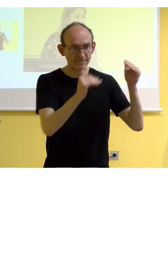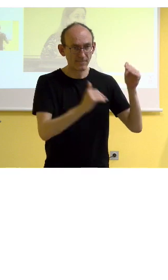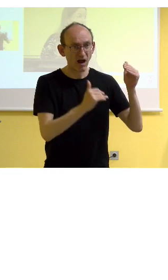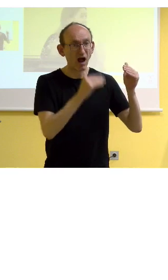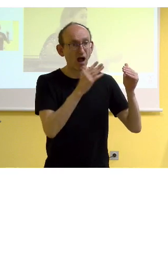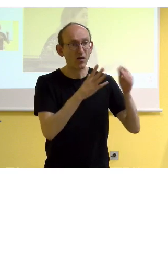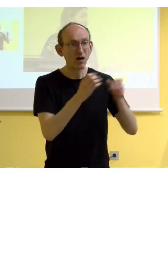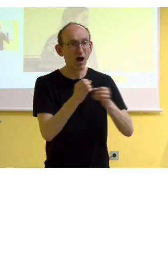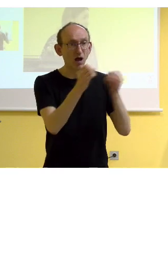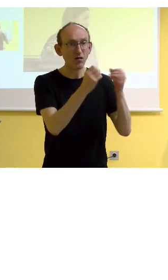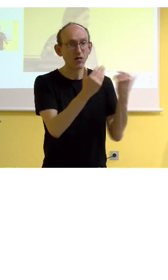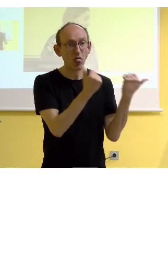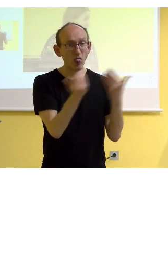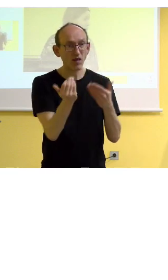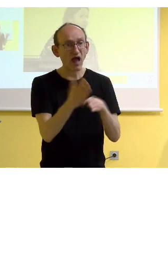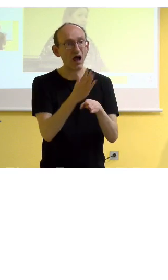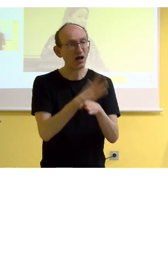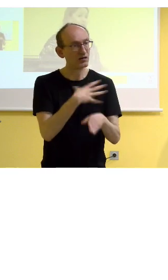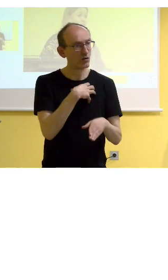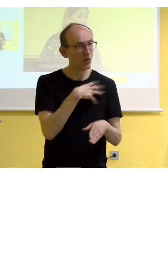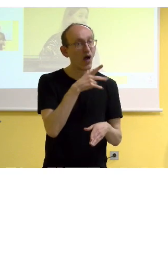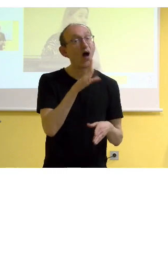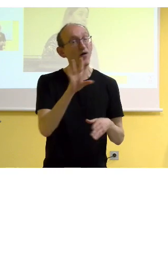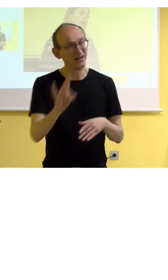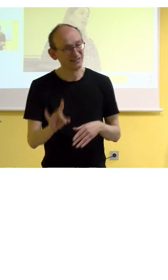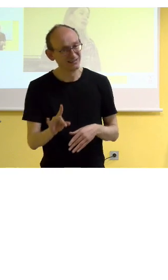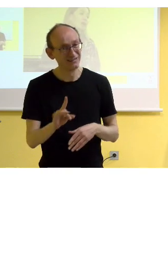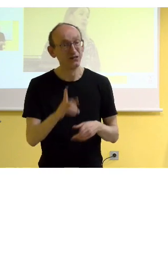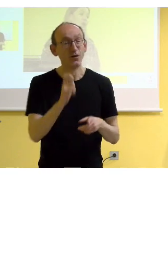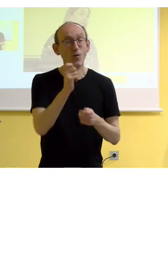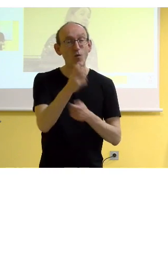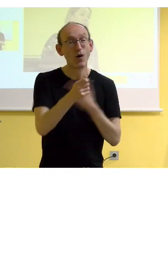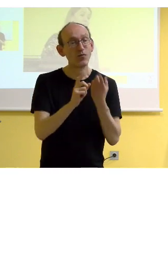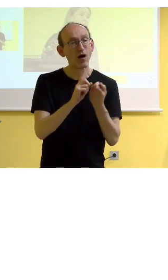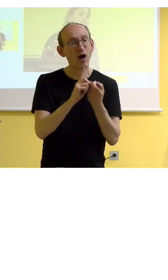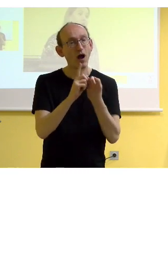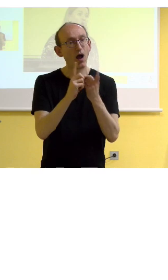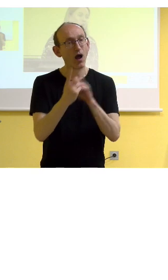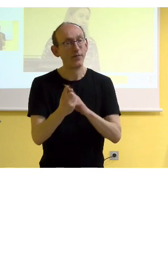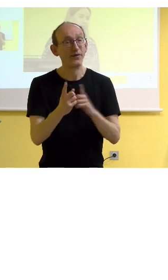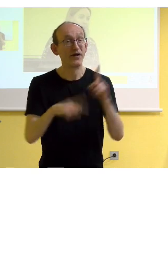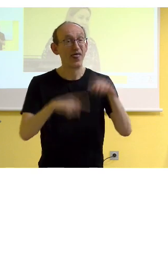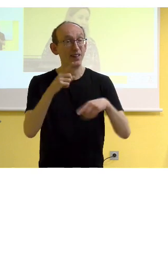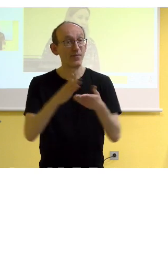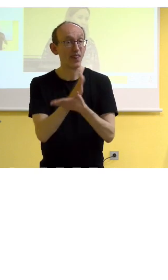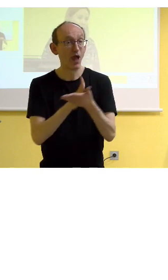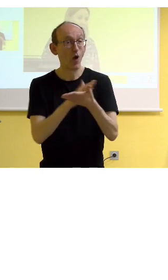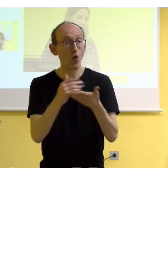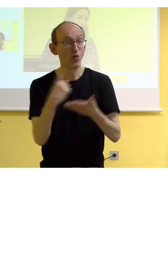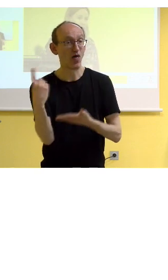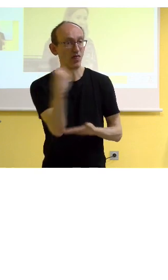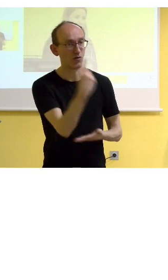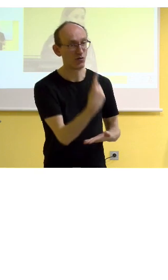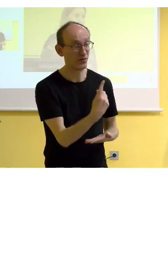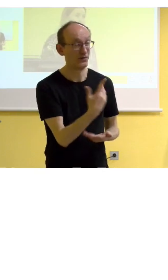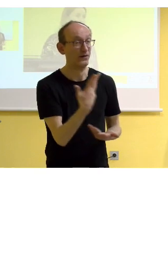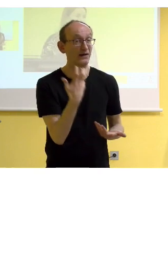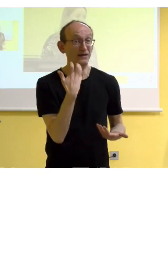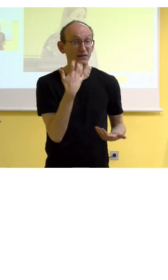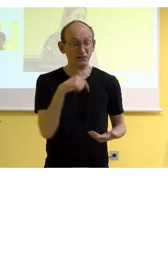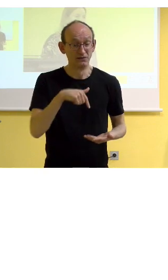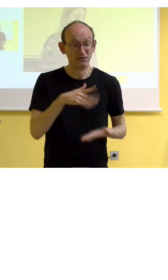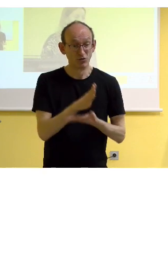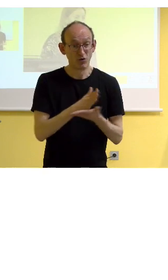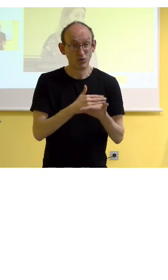ovocitos que antes no podía optar. O sea que las cosas van cambiando y cambian por comunidades. Por eso es importante que, por lo menos en nuestra